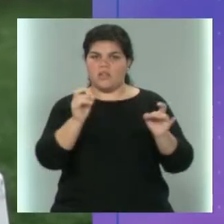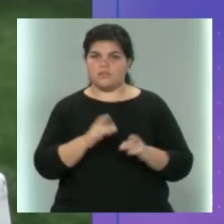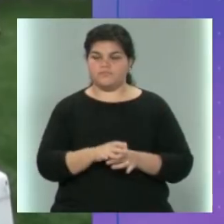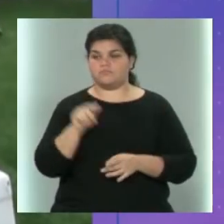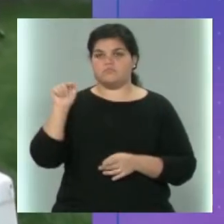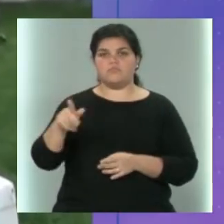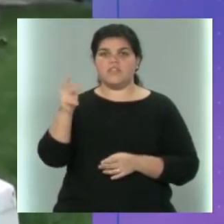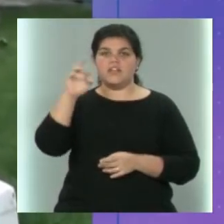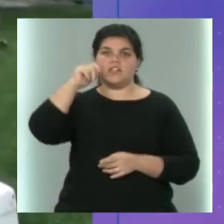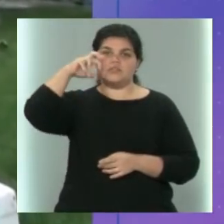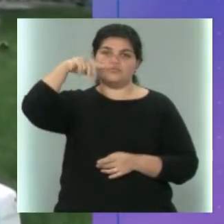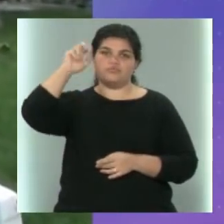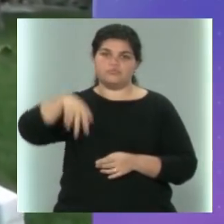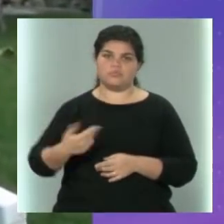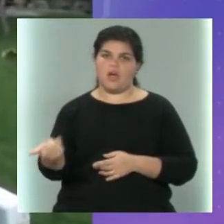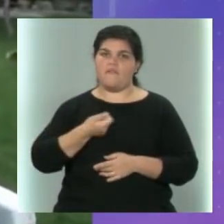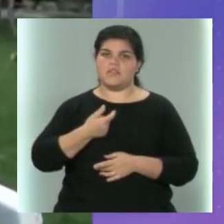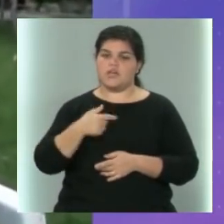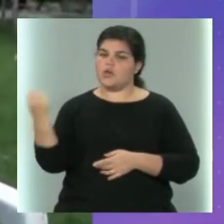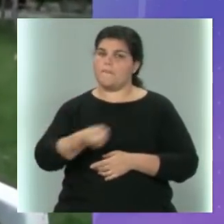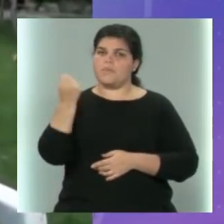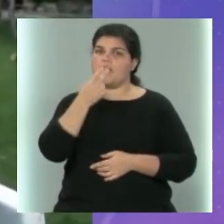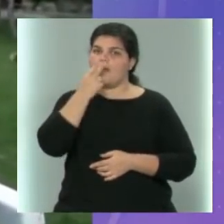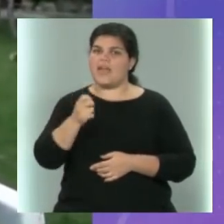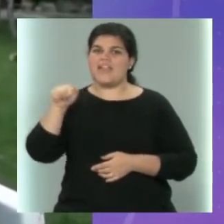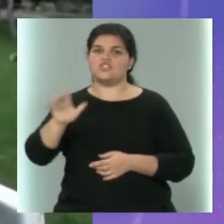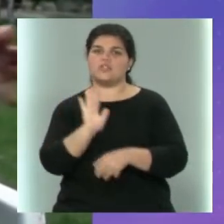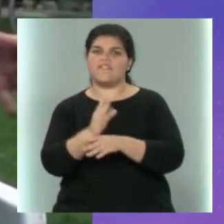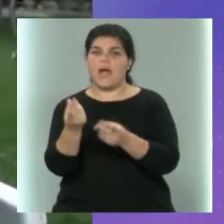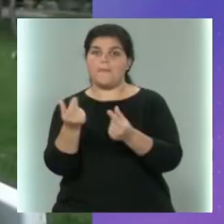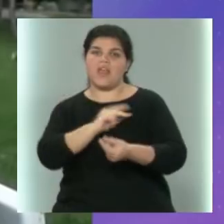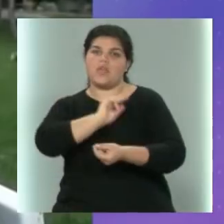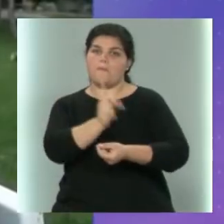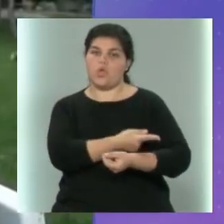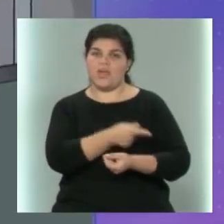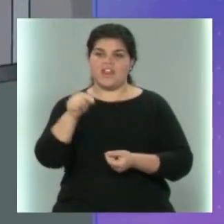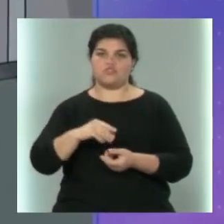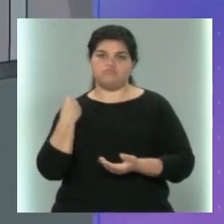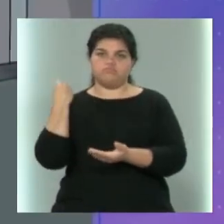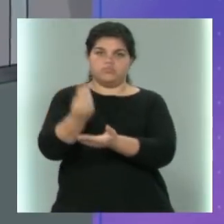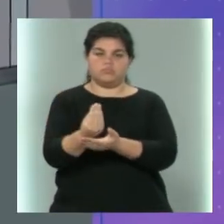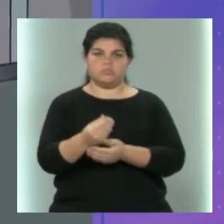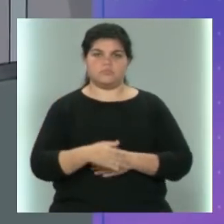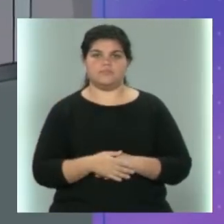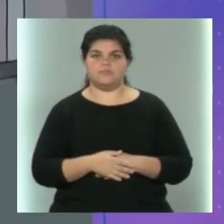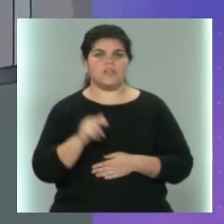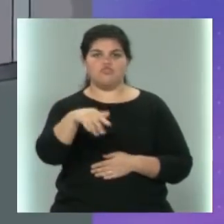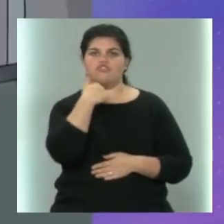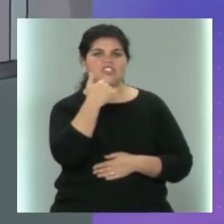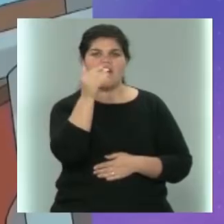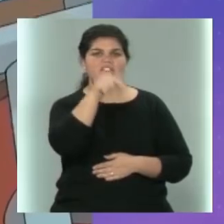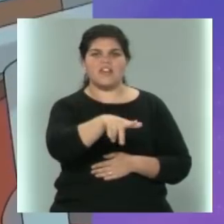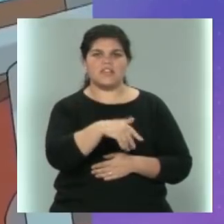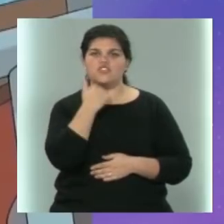prioritario la seguridad energética, porque es riqueza y es poder. Entonces ellos se posicionan, digamos. No sabes nada sobre